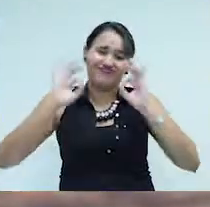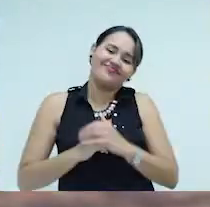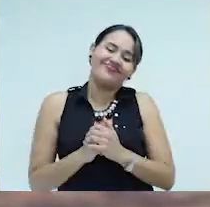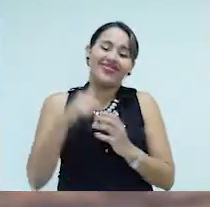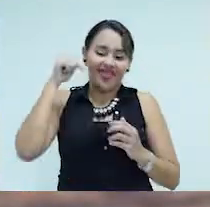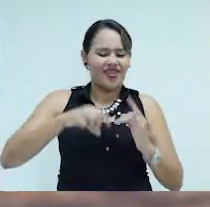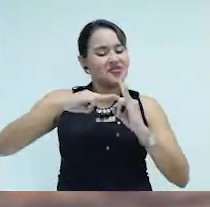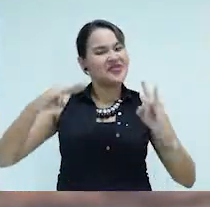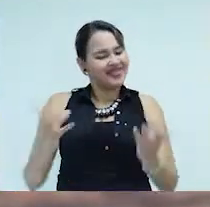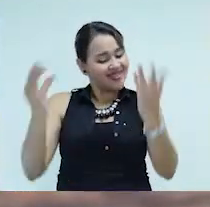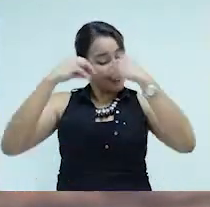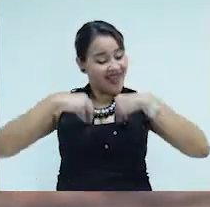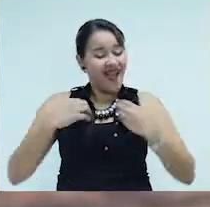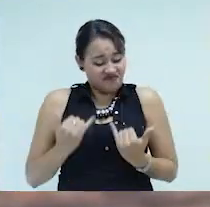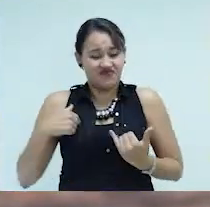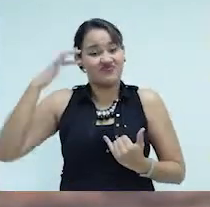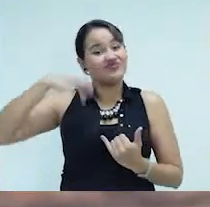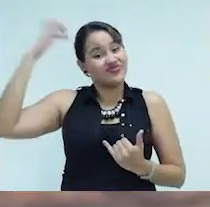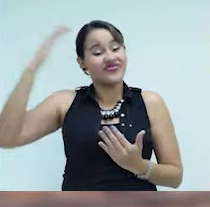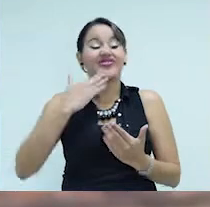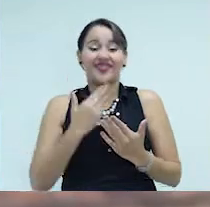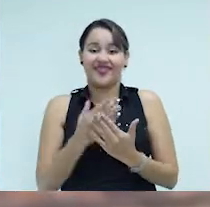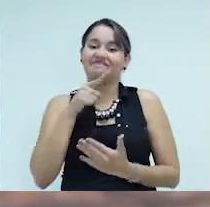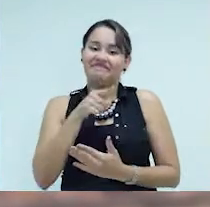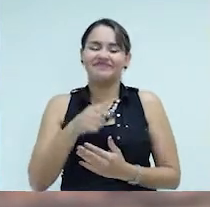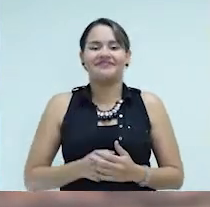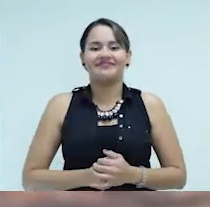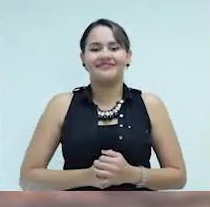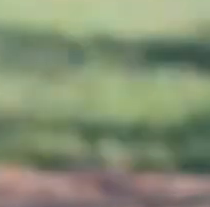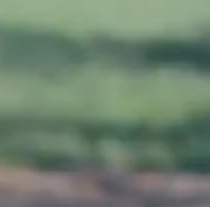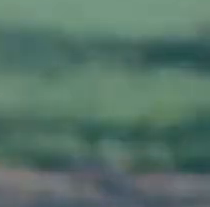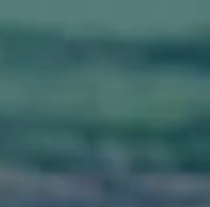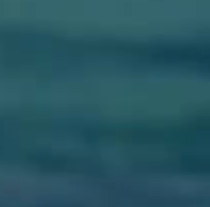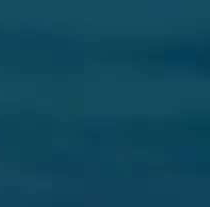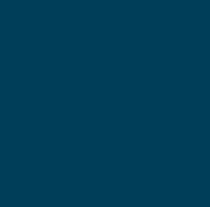¿Por qué? Pues aquí me brindaron todo lo que soy como profesional ahora.